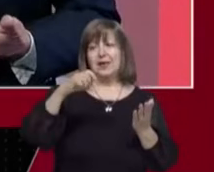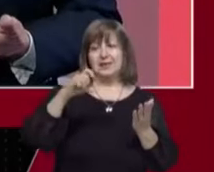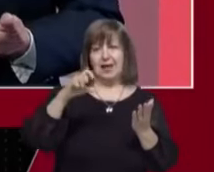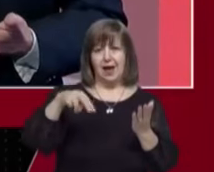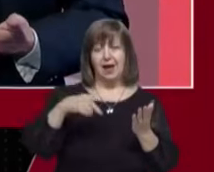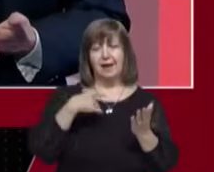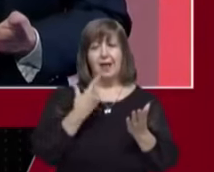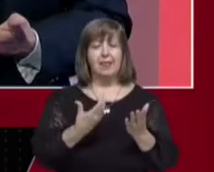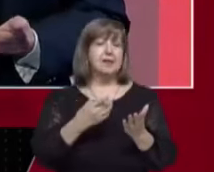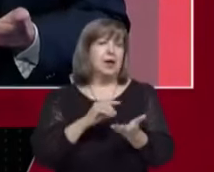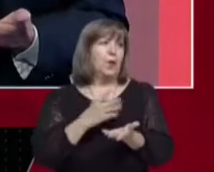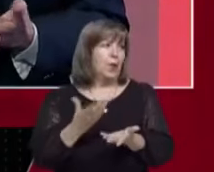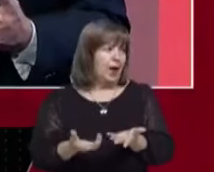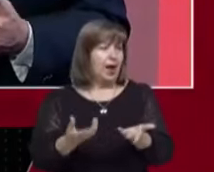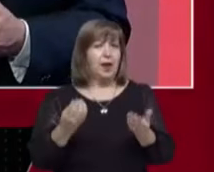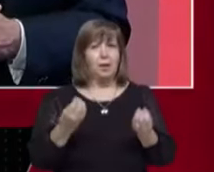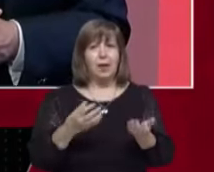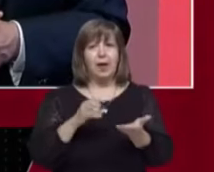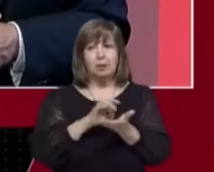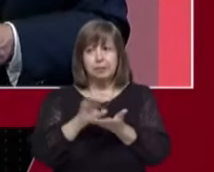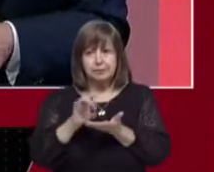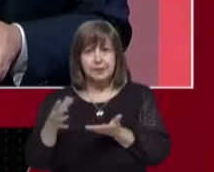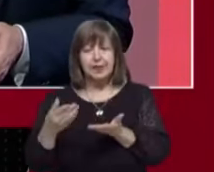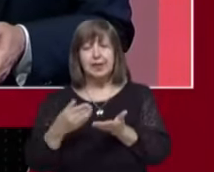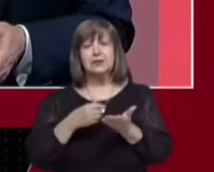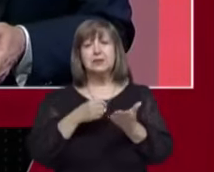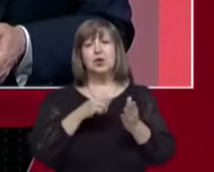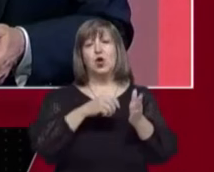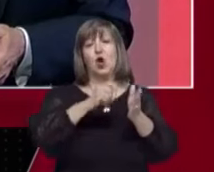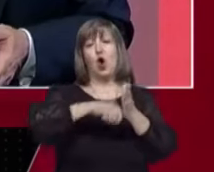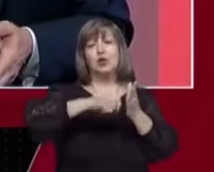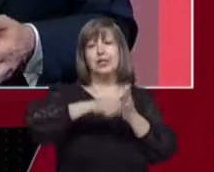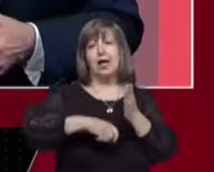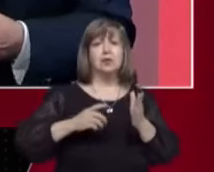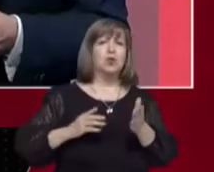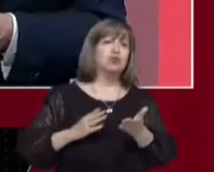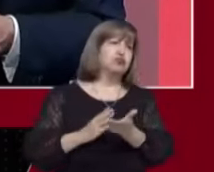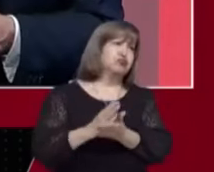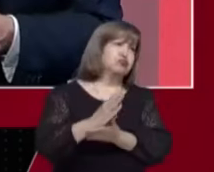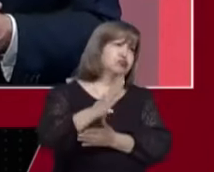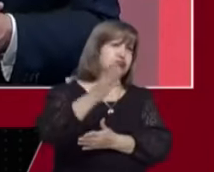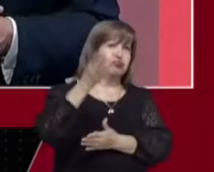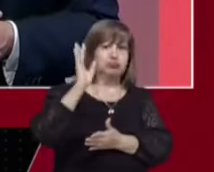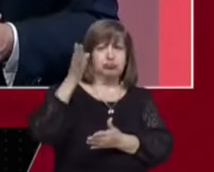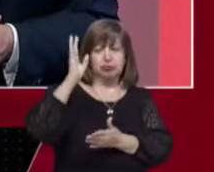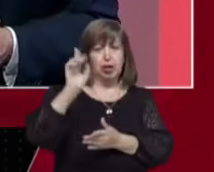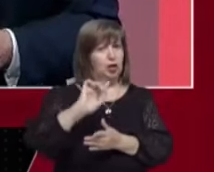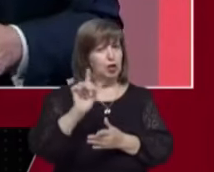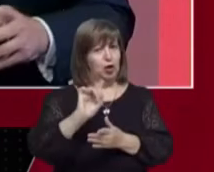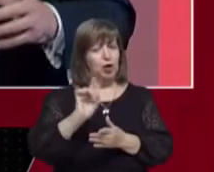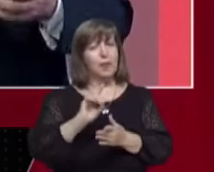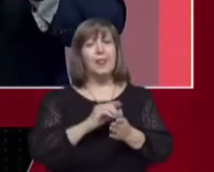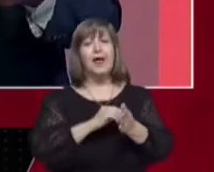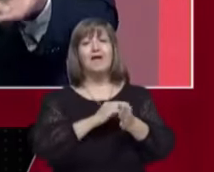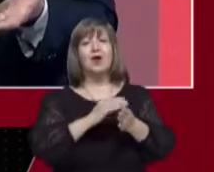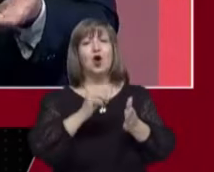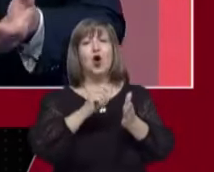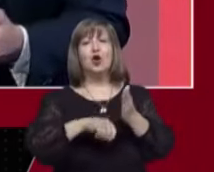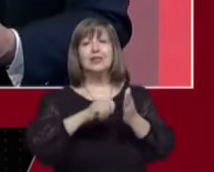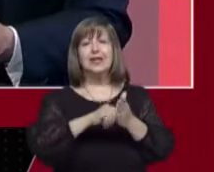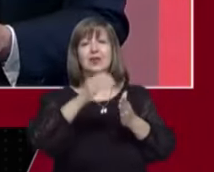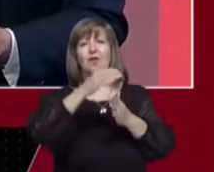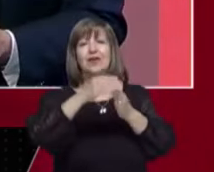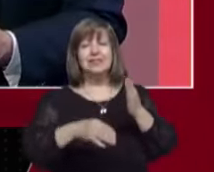son trabajadores precarizados. No es que tenían un contrato definitivamente para irse del Estado el 31 de marzo. Entonces ya tenés una